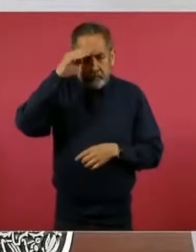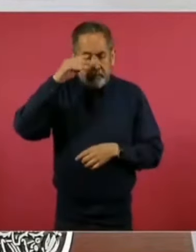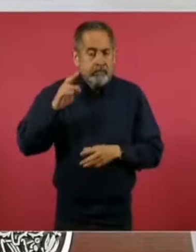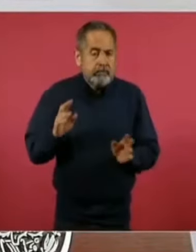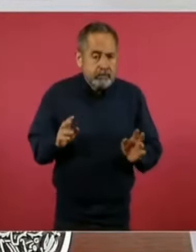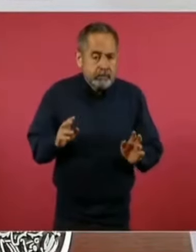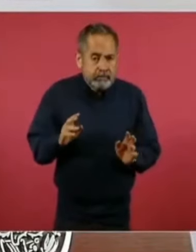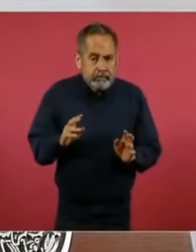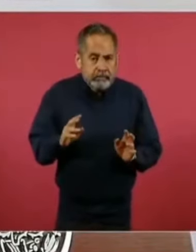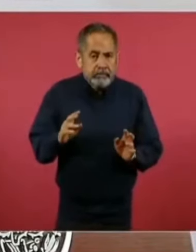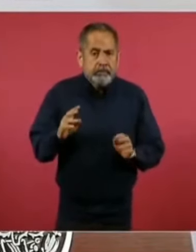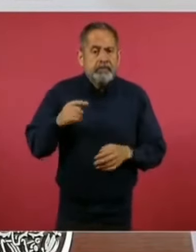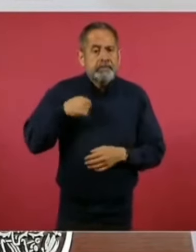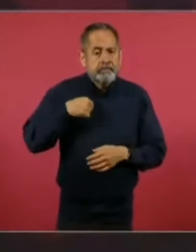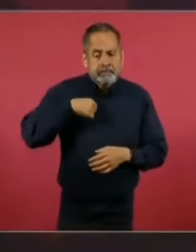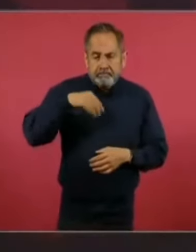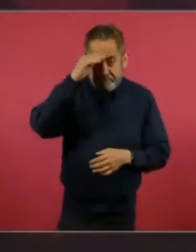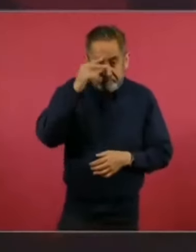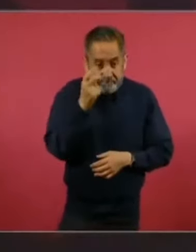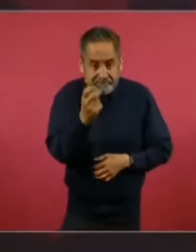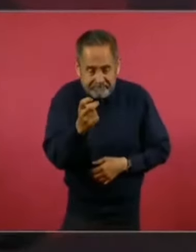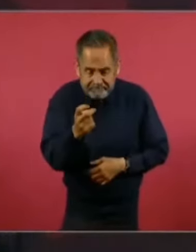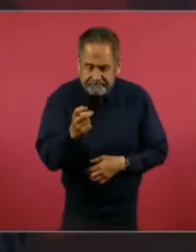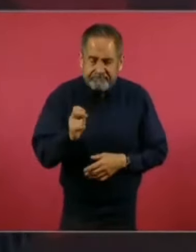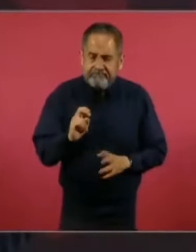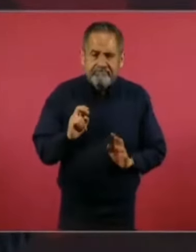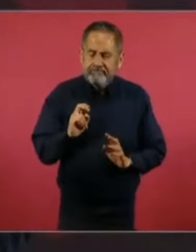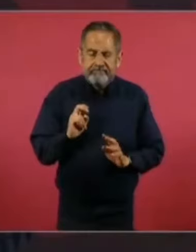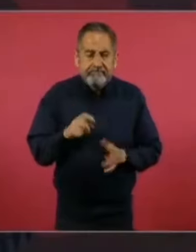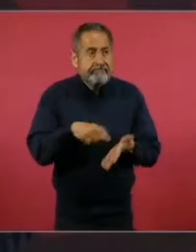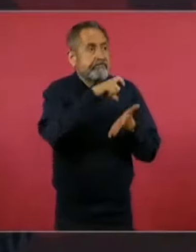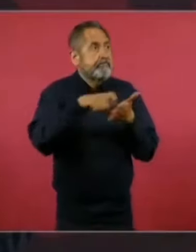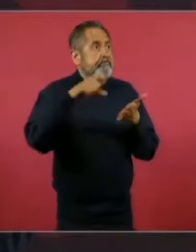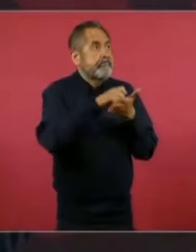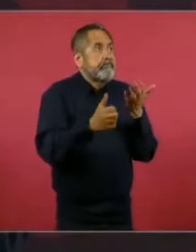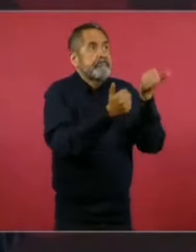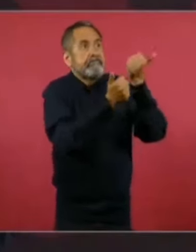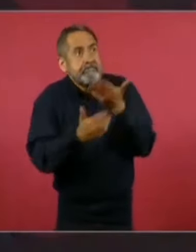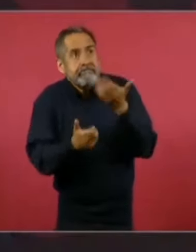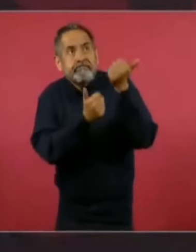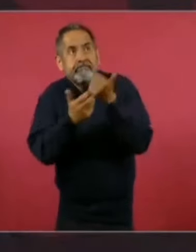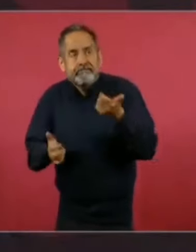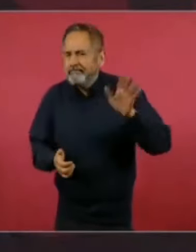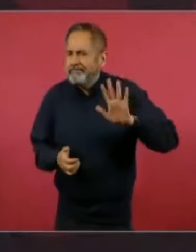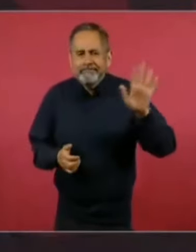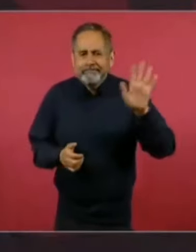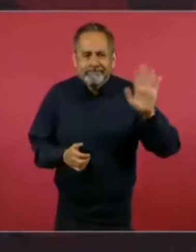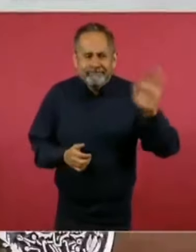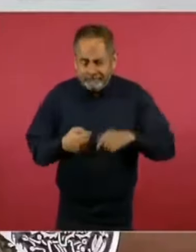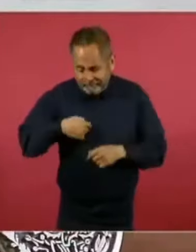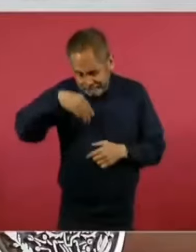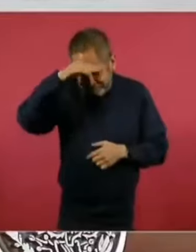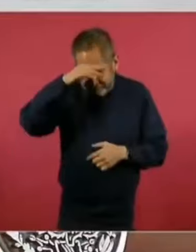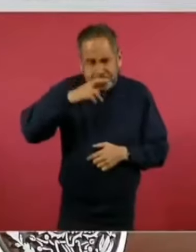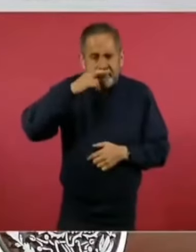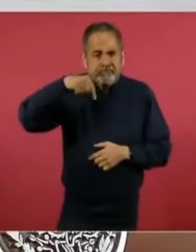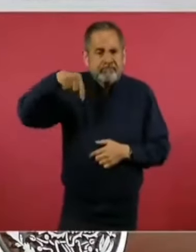consideramos que esa sea la opción, la alternativa. Nosotros pensamos que